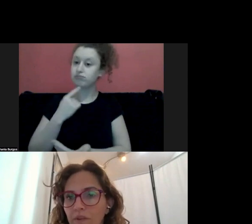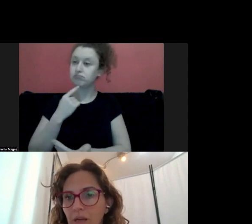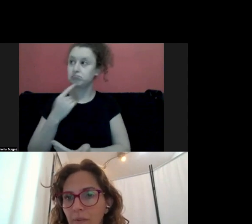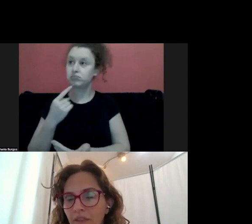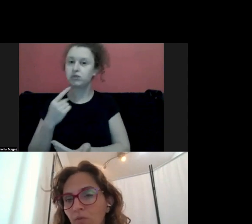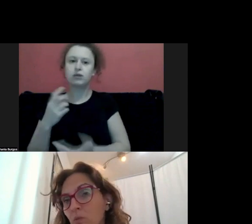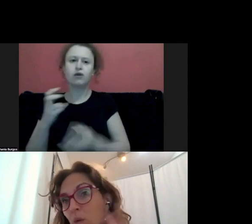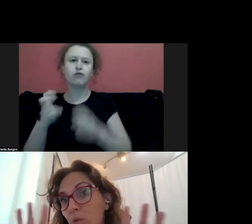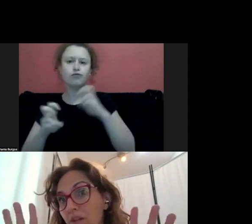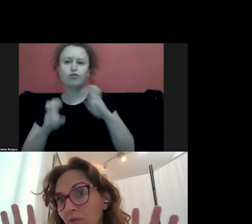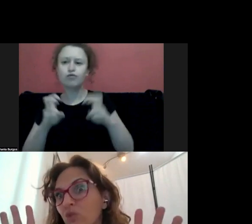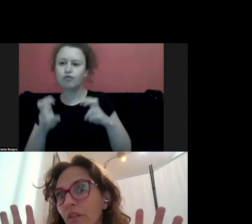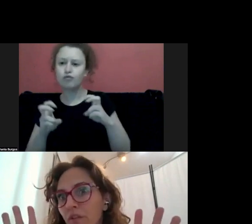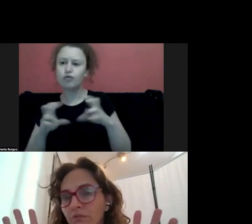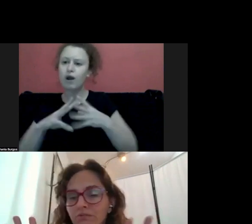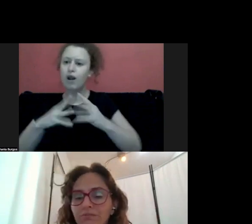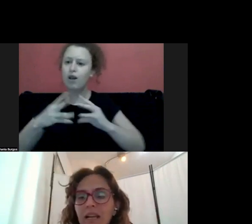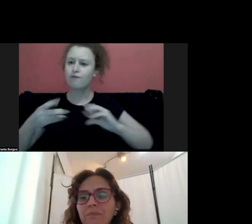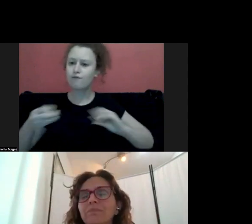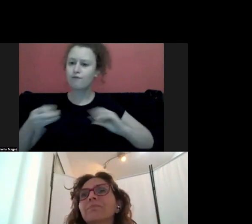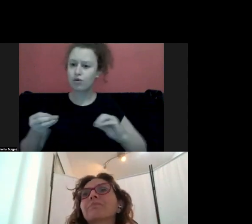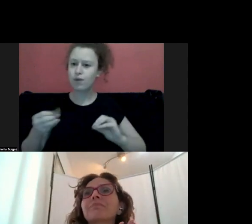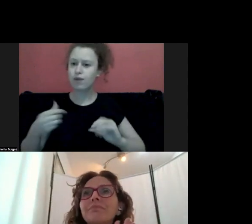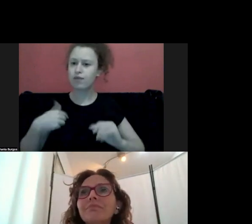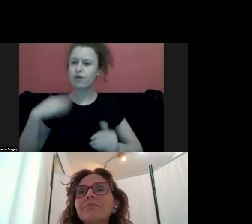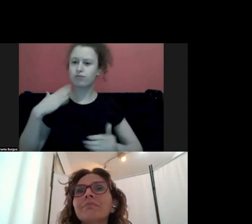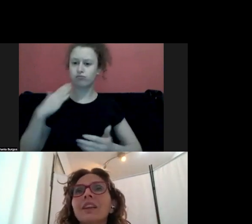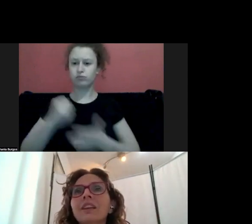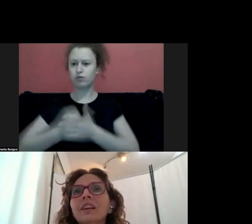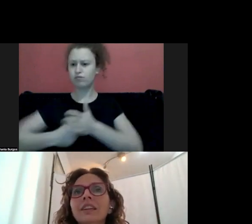su propia discapacidad, su propia condición, ¿vale?